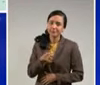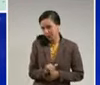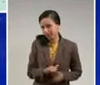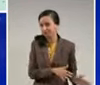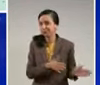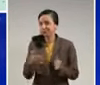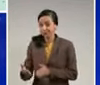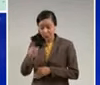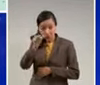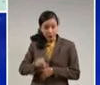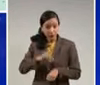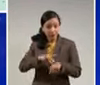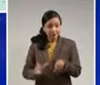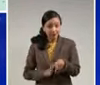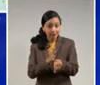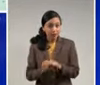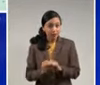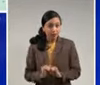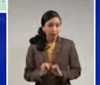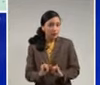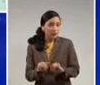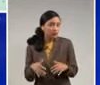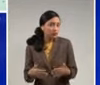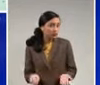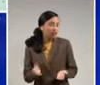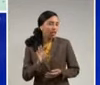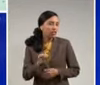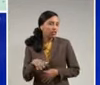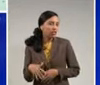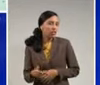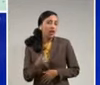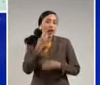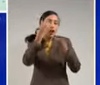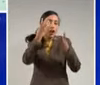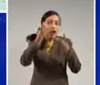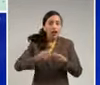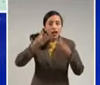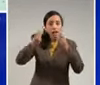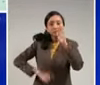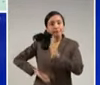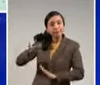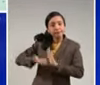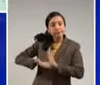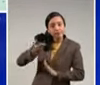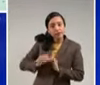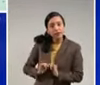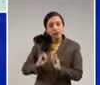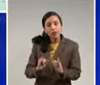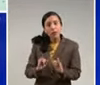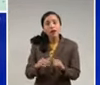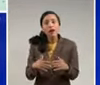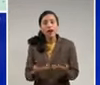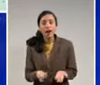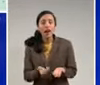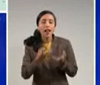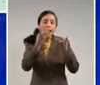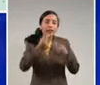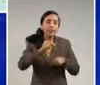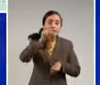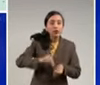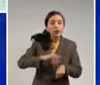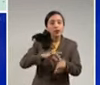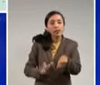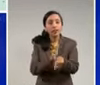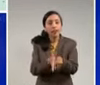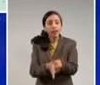Activo, indicador que nos habla del número de altas que se dan, de la incidencia que vamos